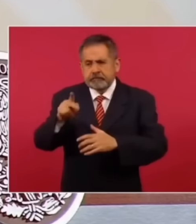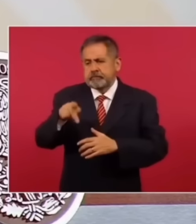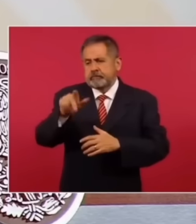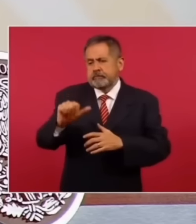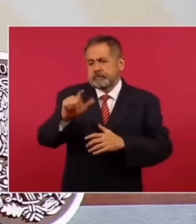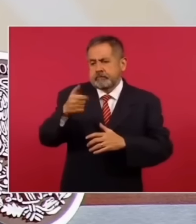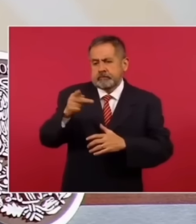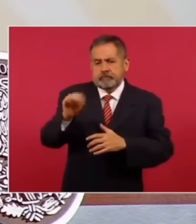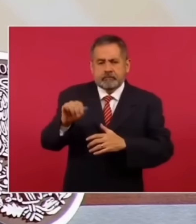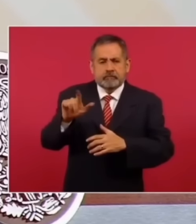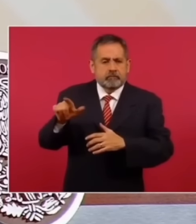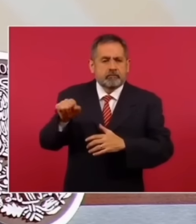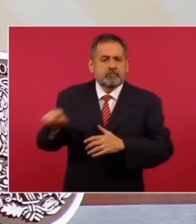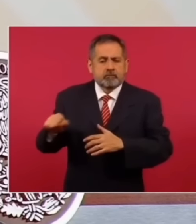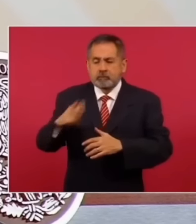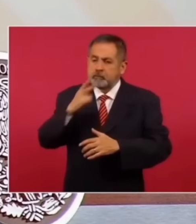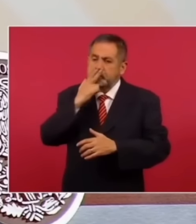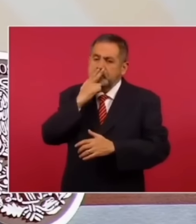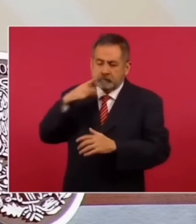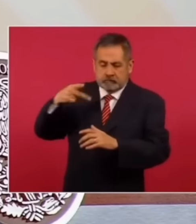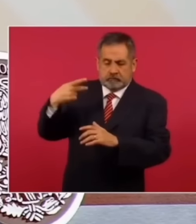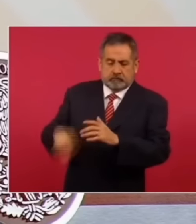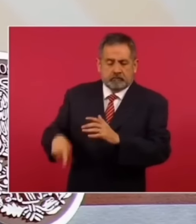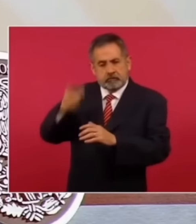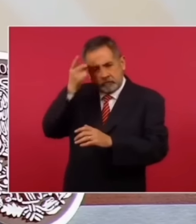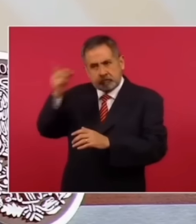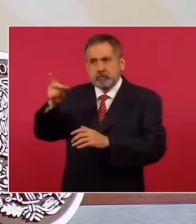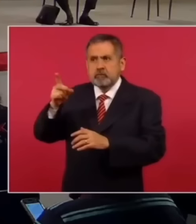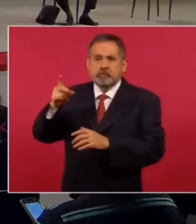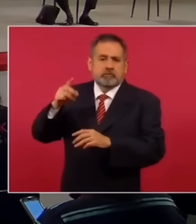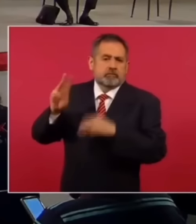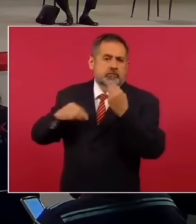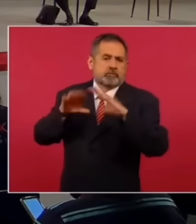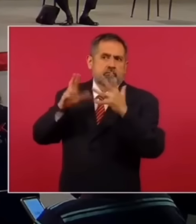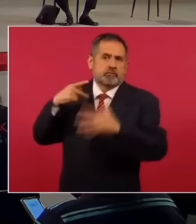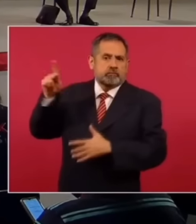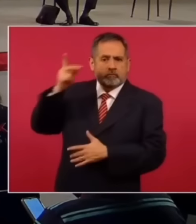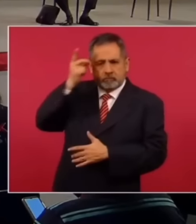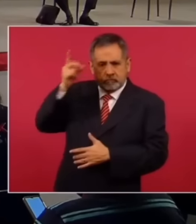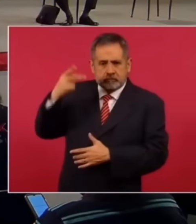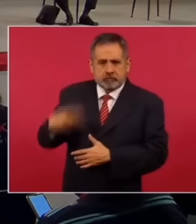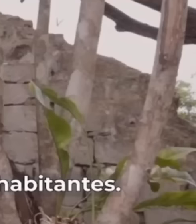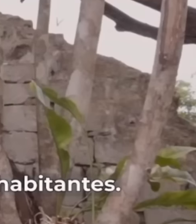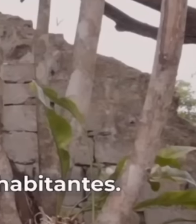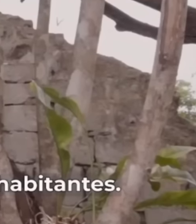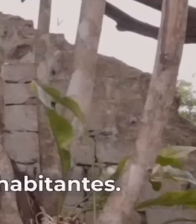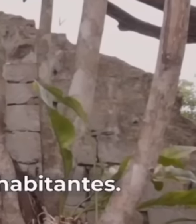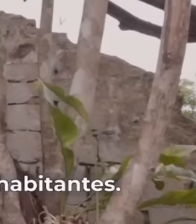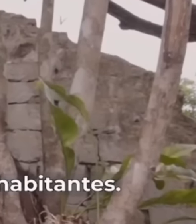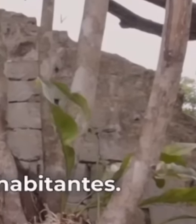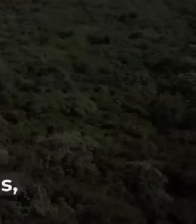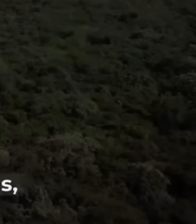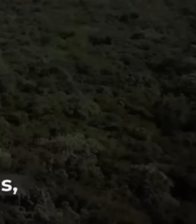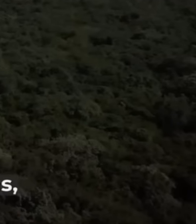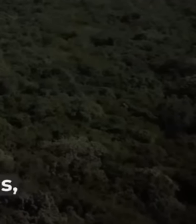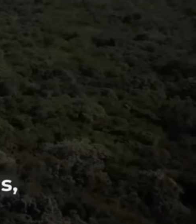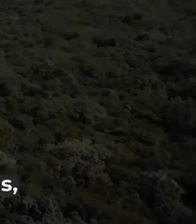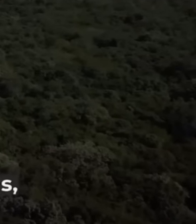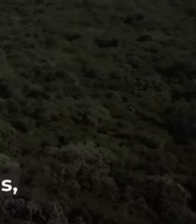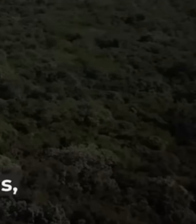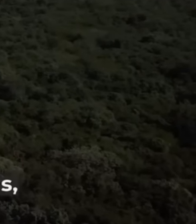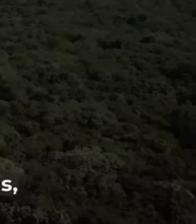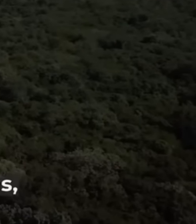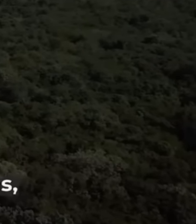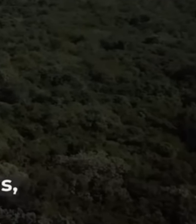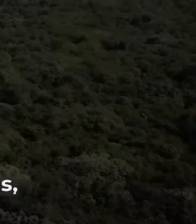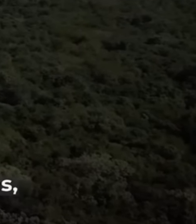Calakmul, patrimonio cultural y natural de la humanidad. Adelante. Tantes. Así, en